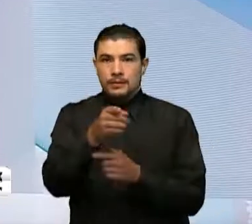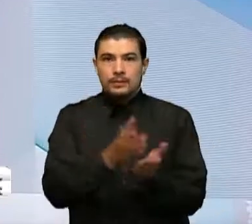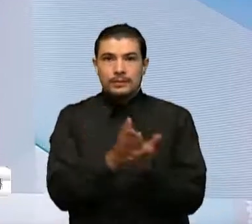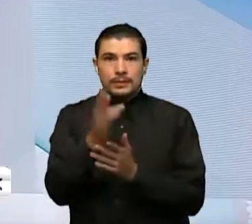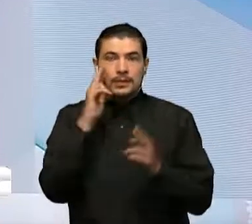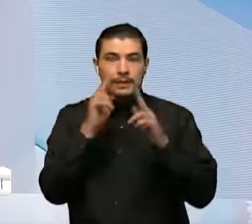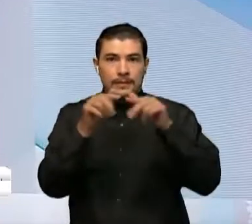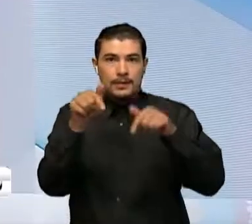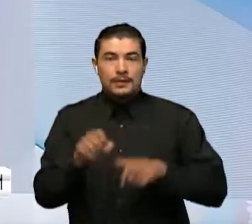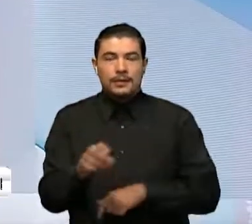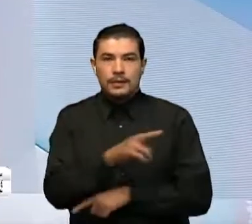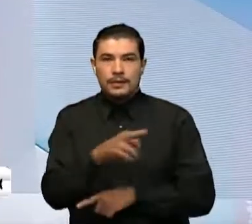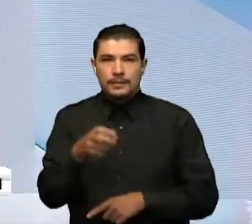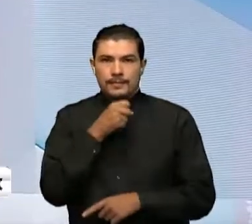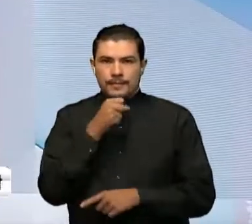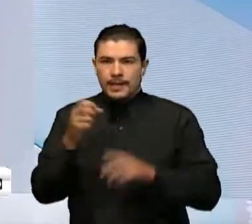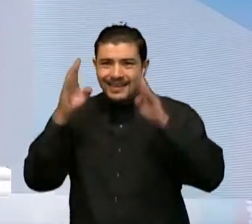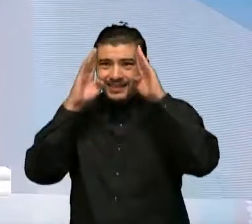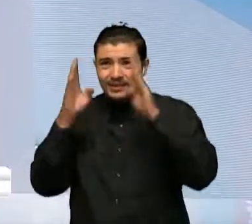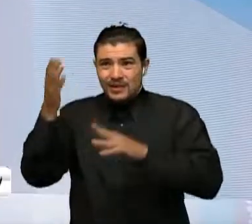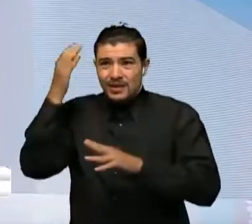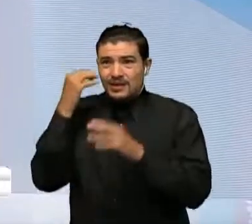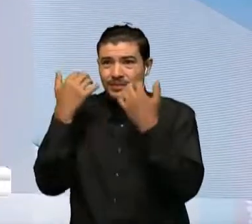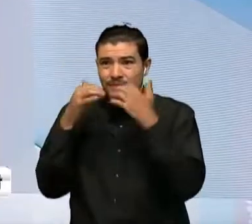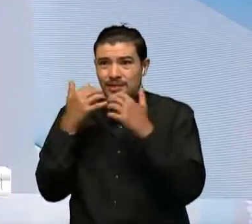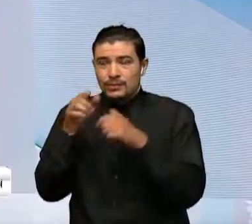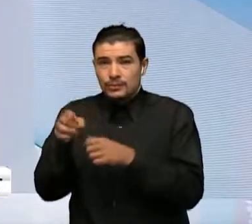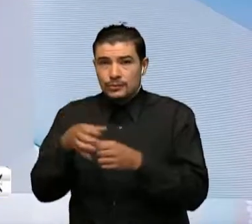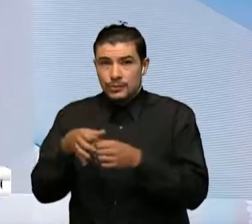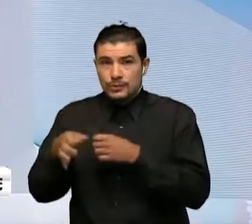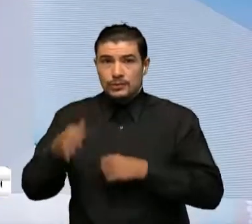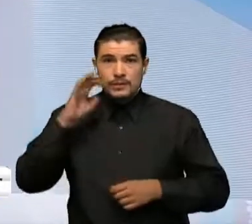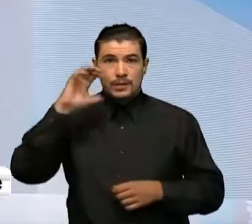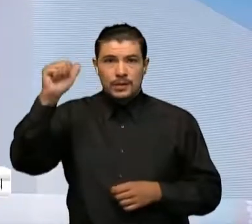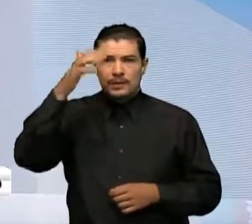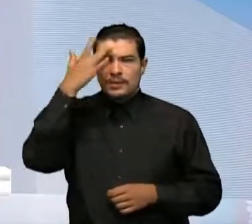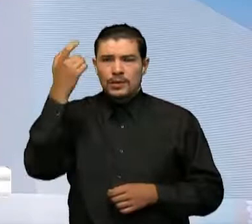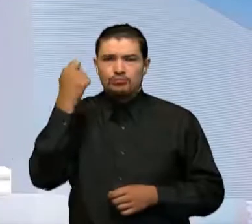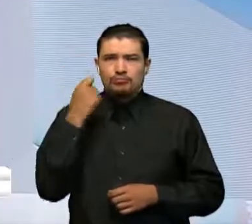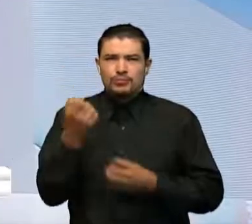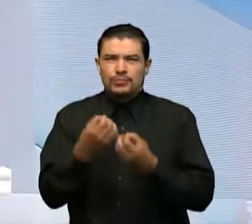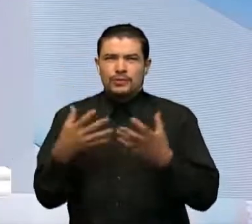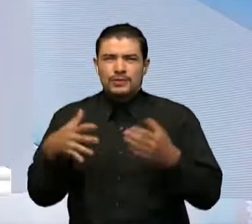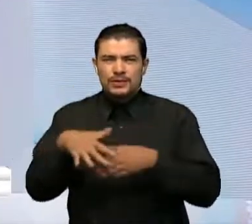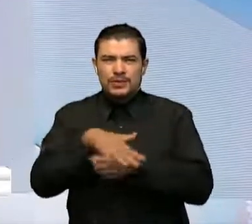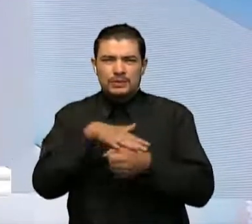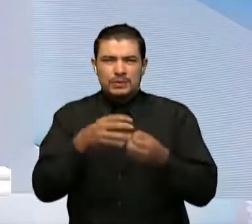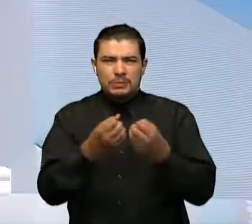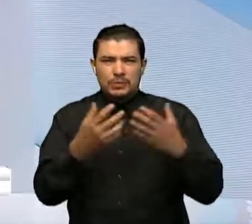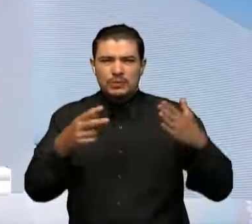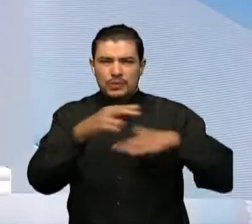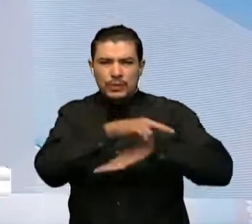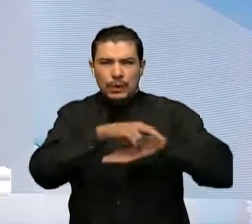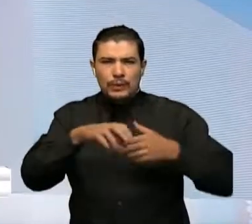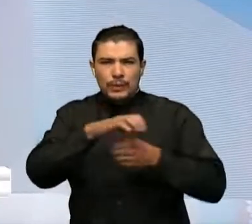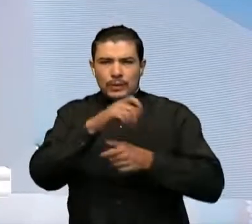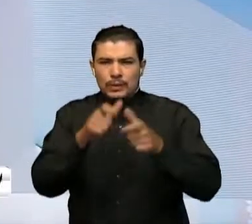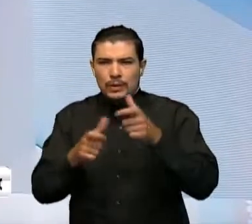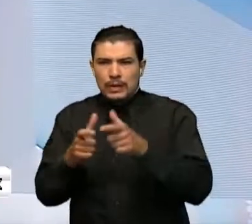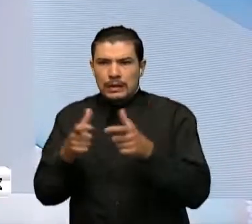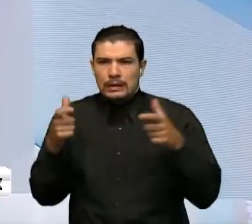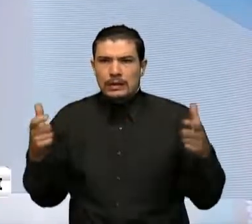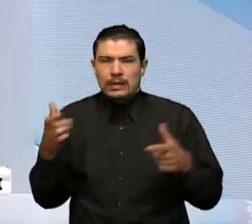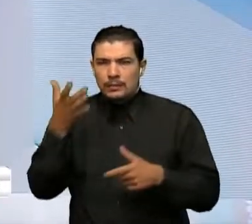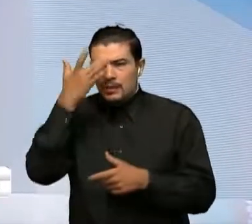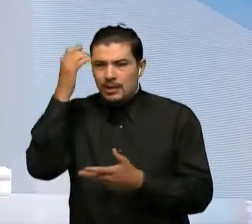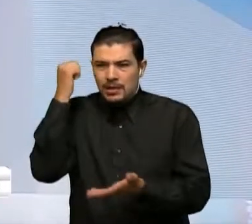y mucha atención porque ante el temor generalizado que se vive en el municipio de ocaña por los recientes hechos de inseguridad ciudadana que se ha visto incrementada